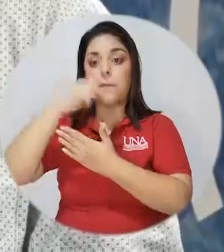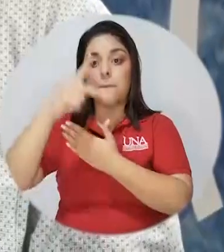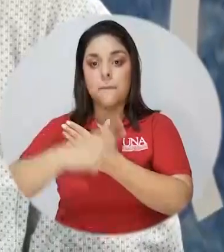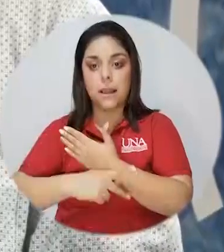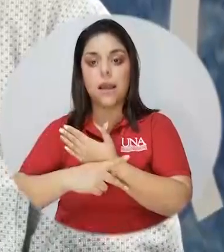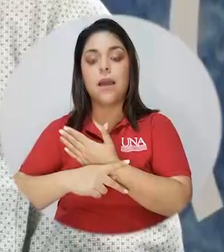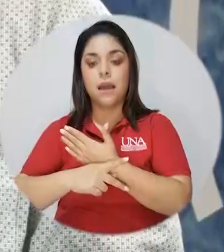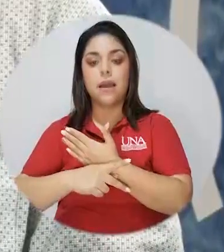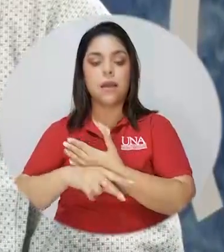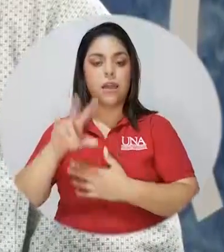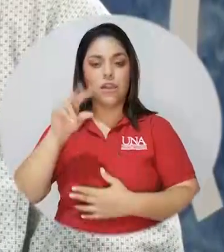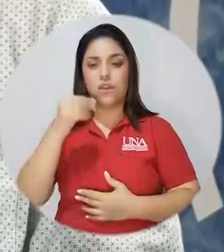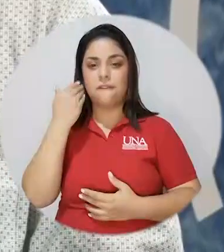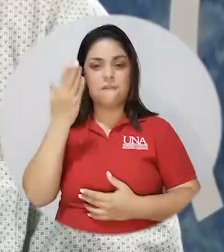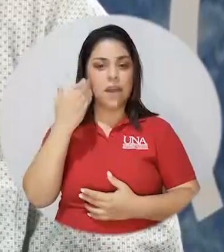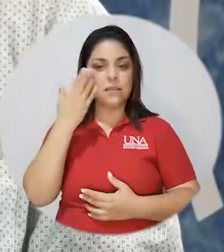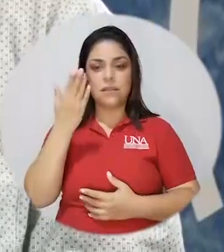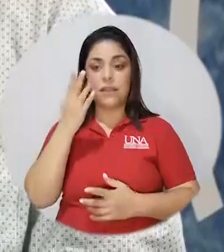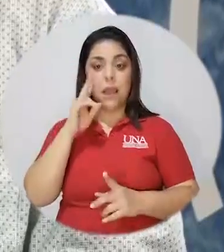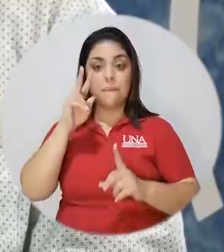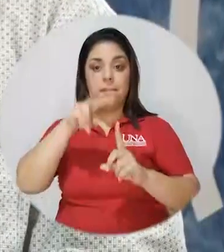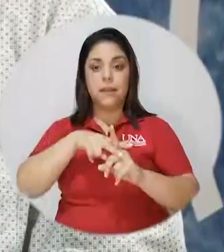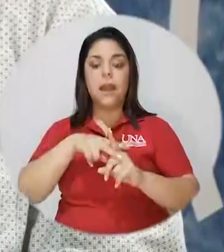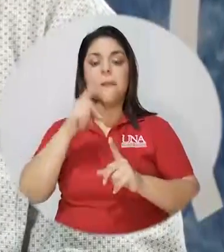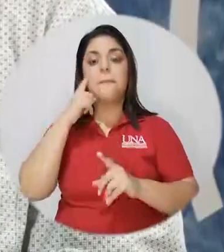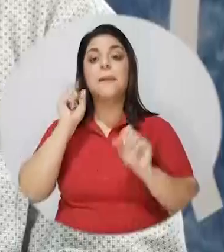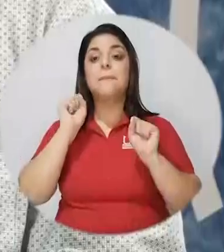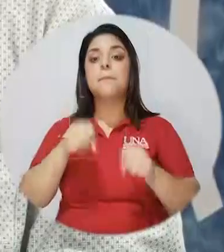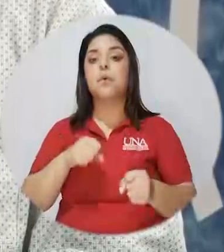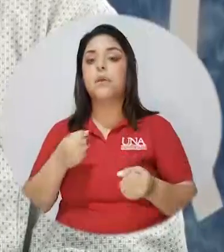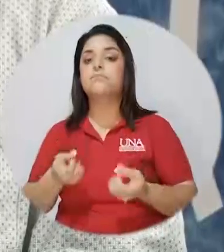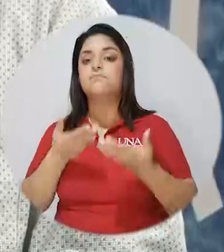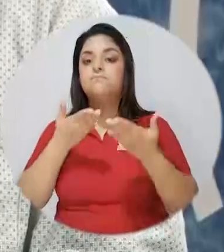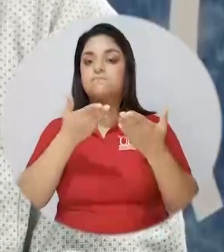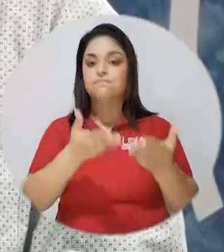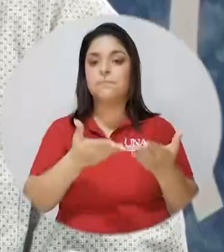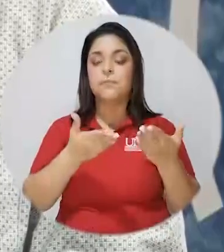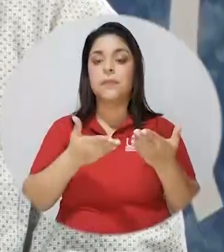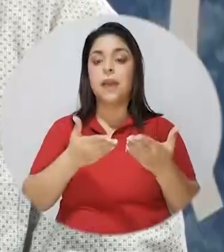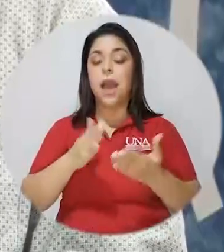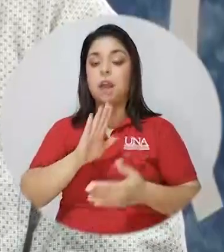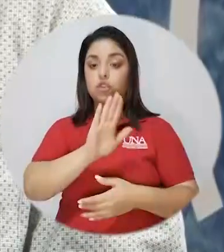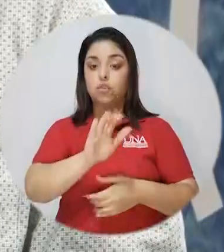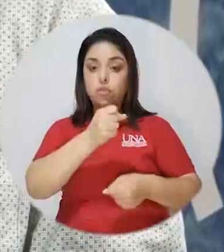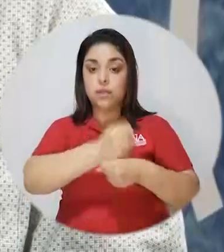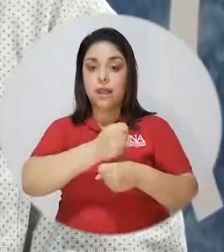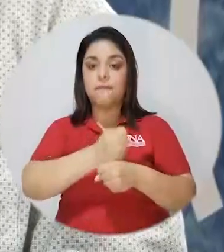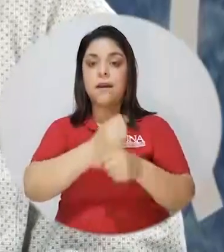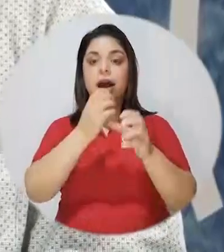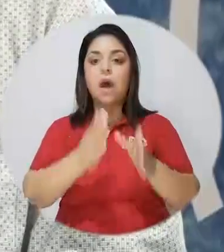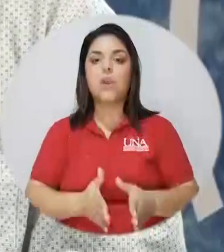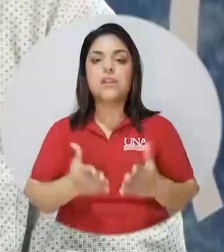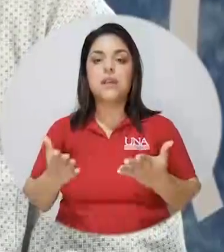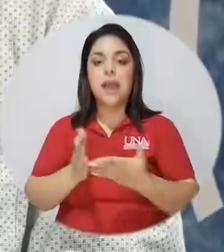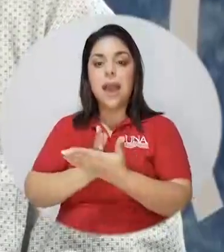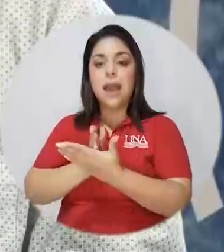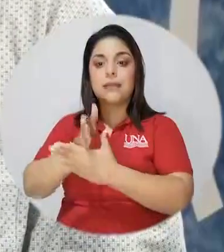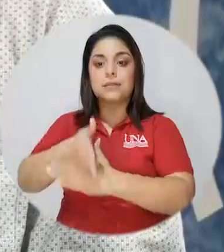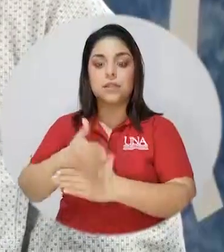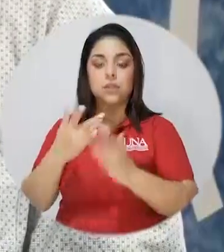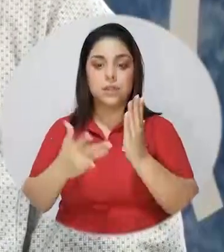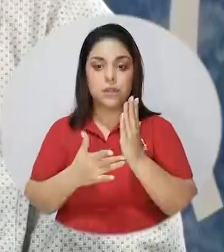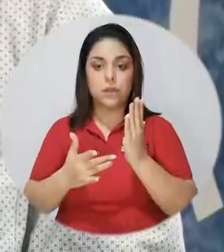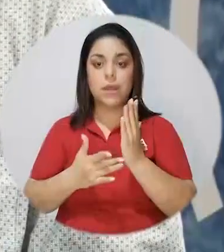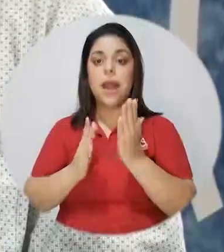plan muy sencillo de aplicar para poder proveer a sus teletrabajadores de acceso a la